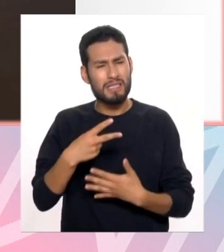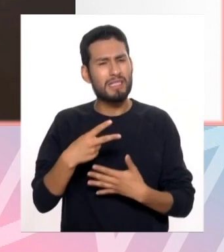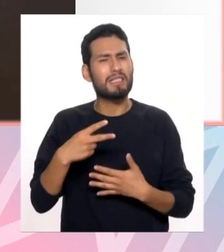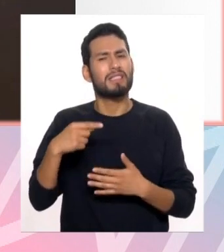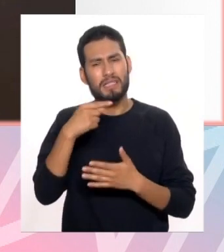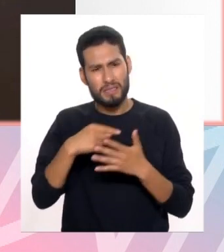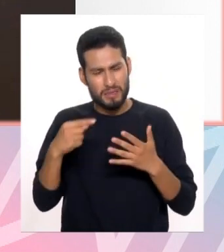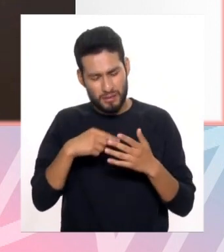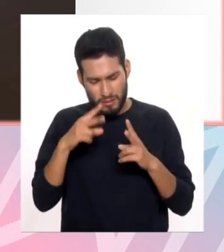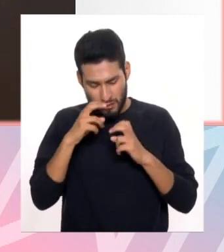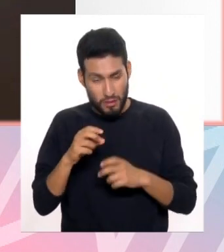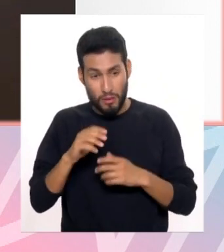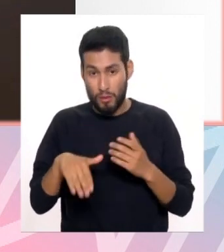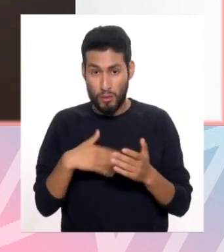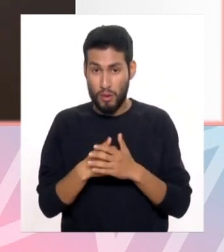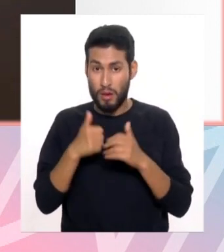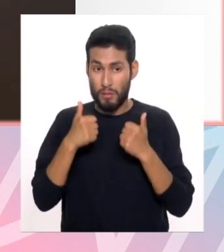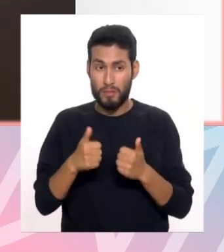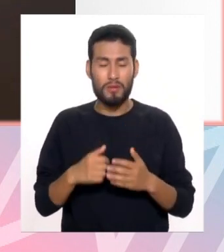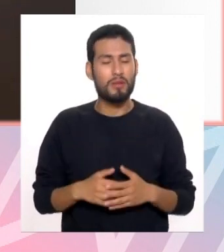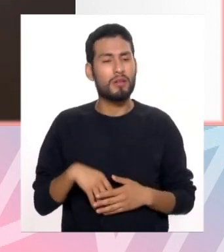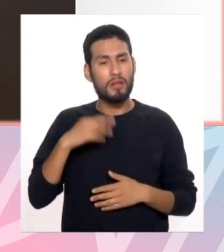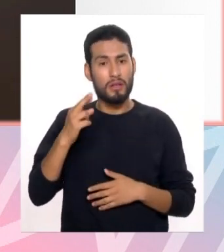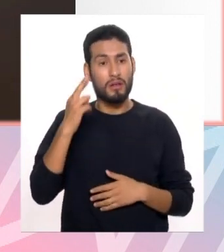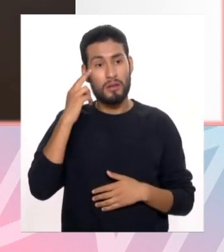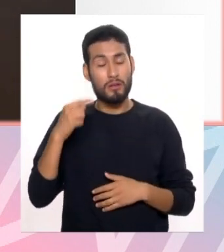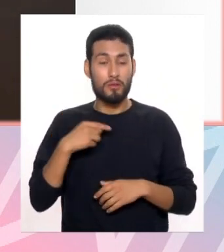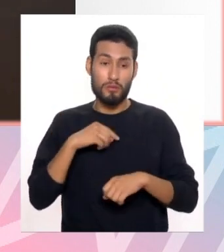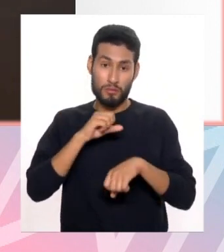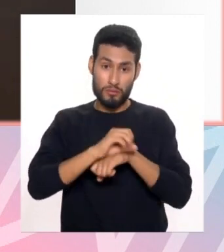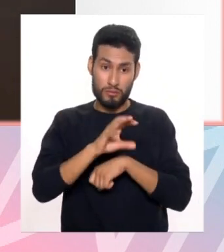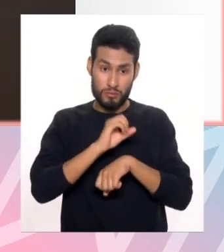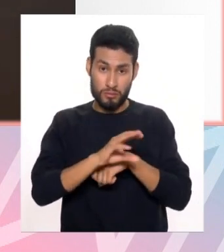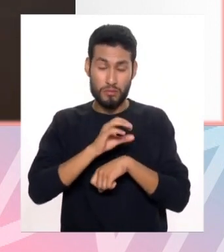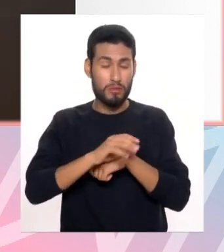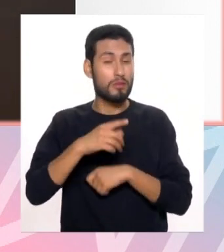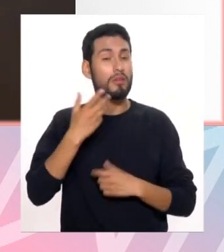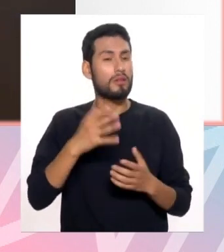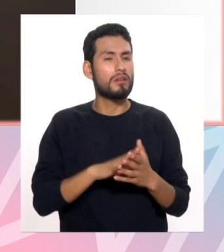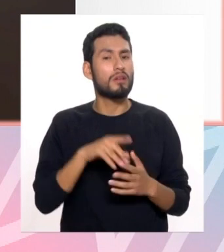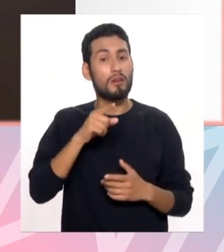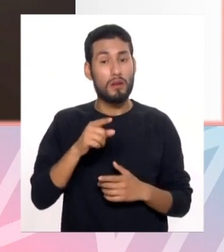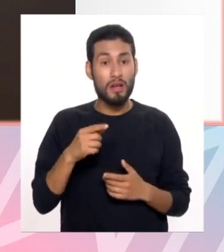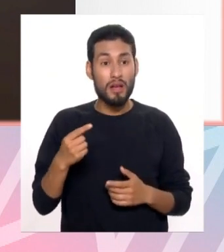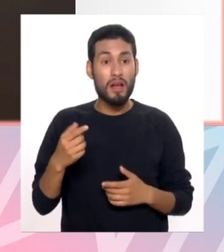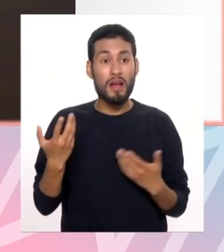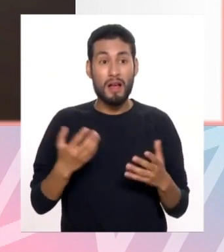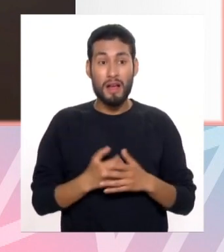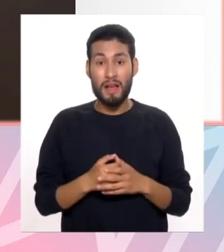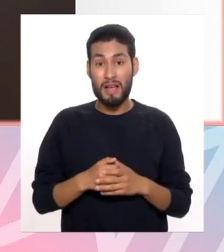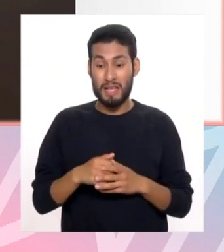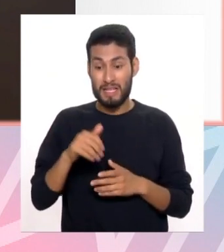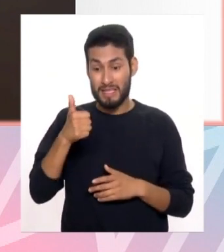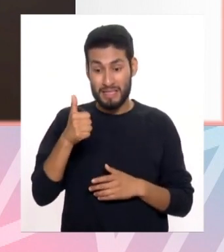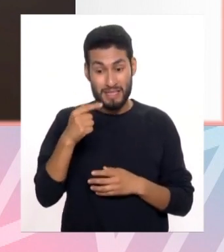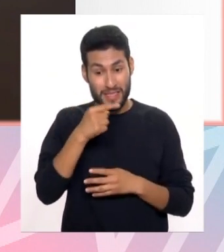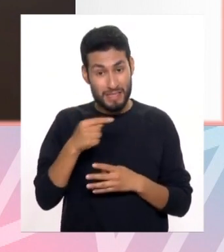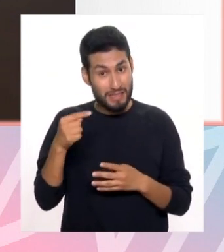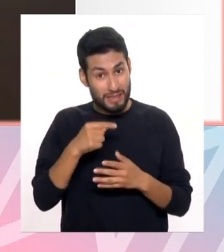ecografía de viabilidad para ver que todo esté bien. Por lo tanto, mi sugerencia siempre es, recién cuando pasemos las 10